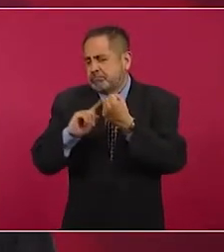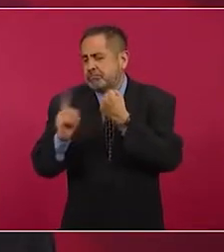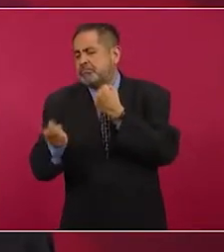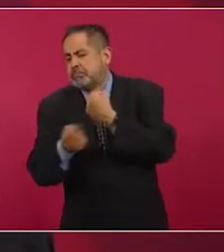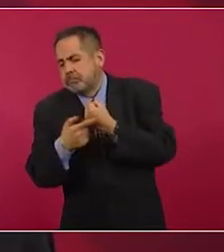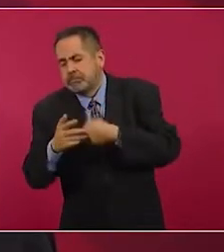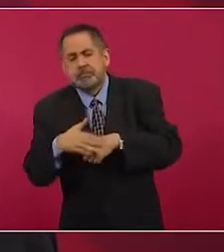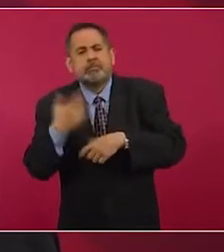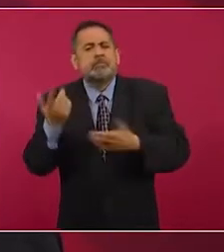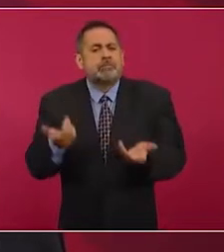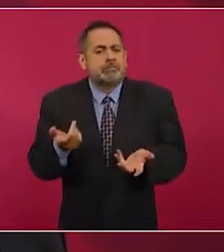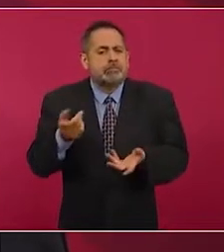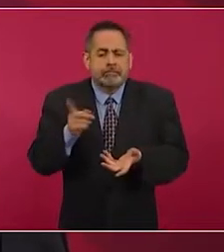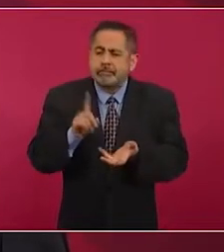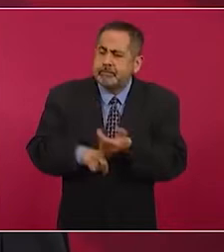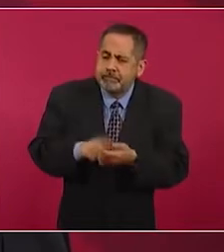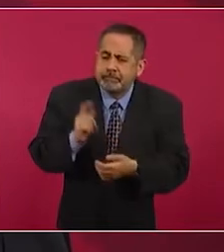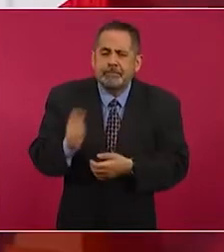violencia.